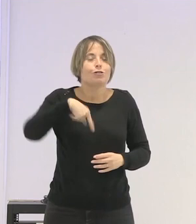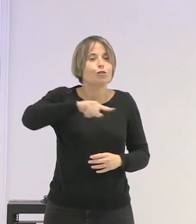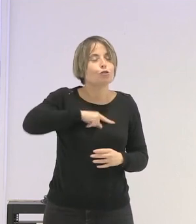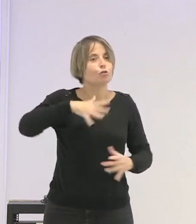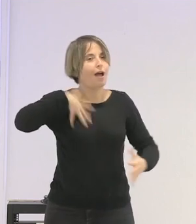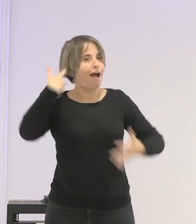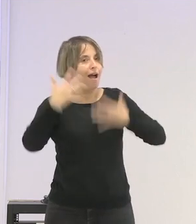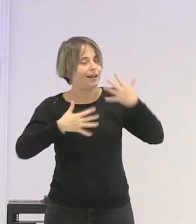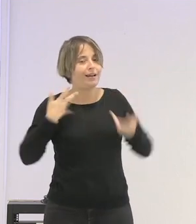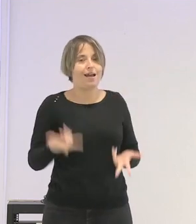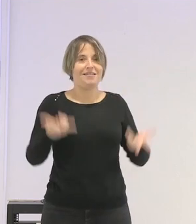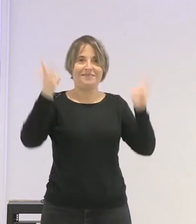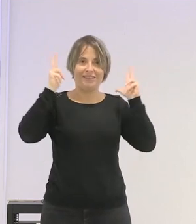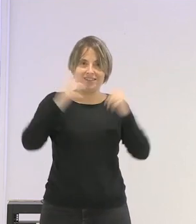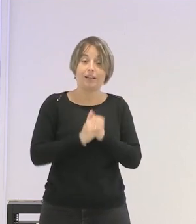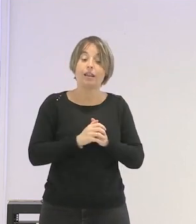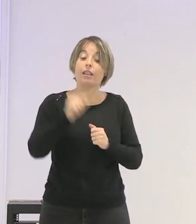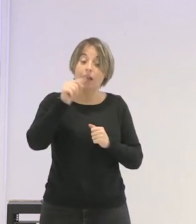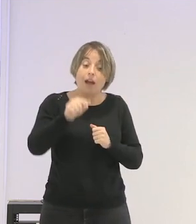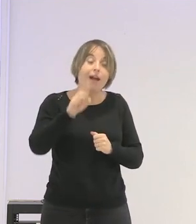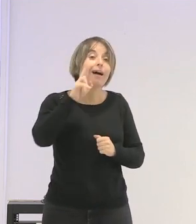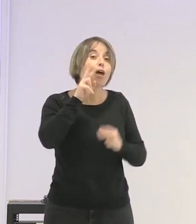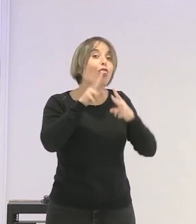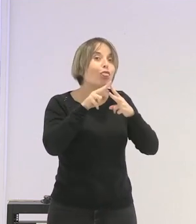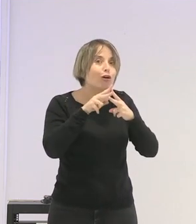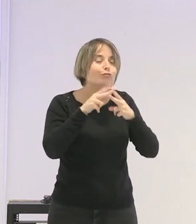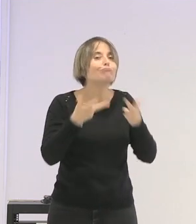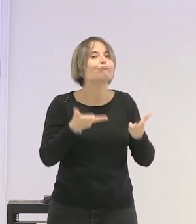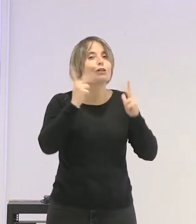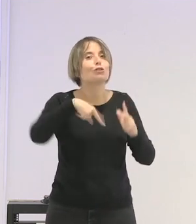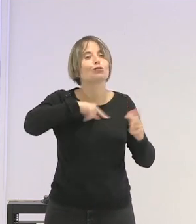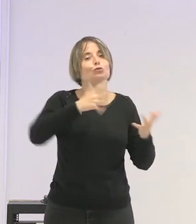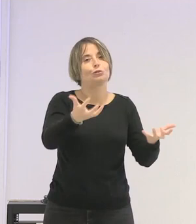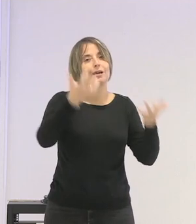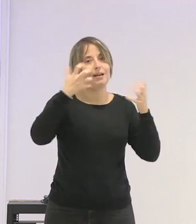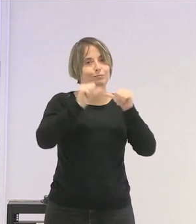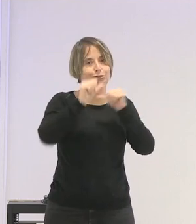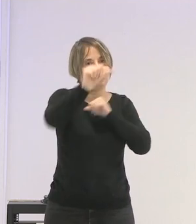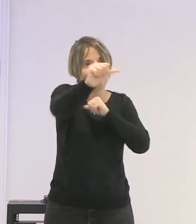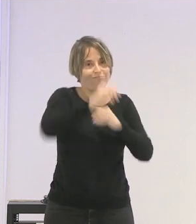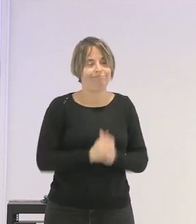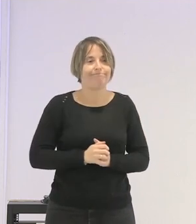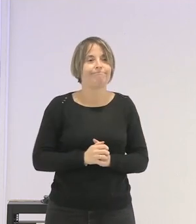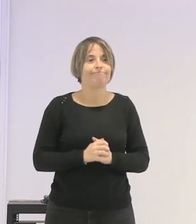la libertad de nuestra parte. Y este es el motivo que hará que en algún momento ganemos. Es que ricas.